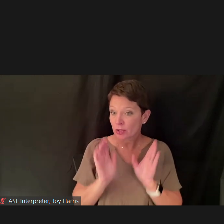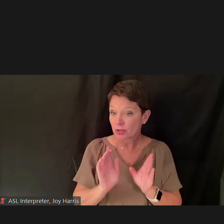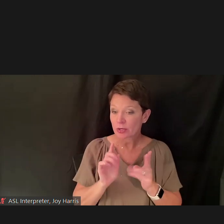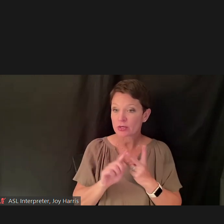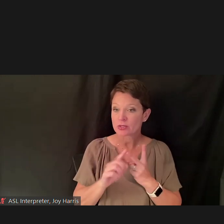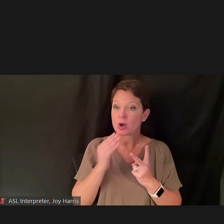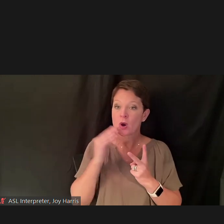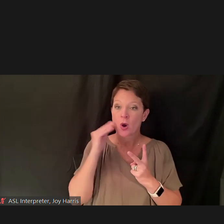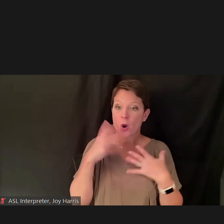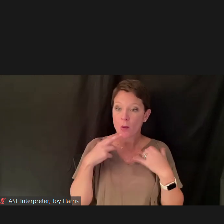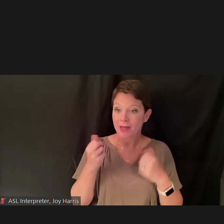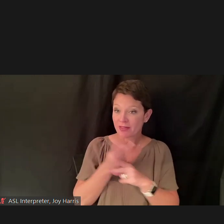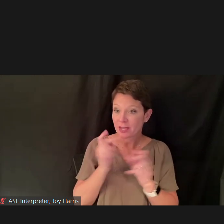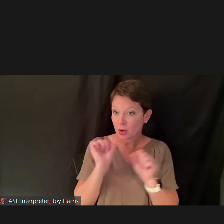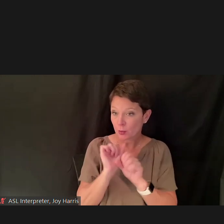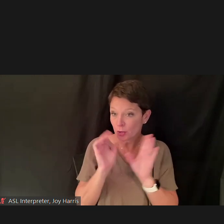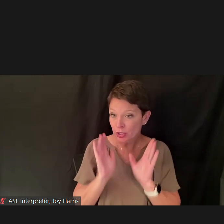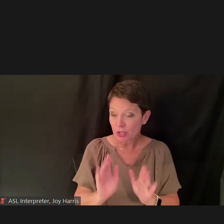es para